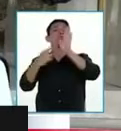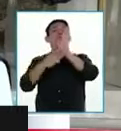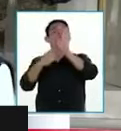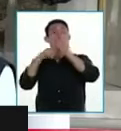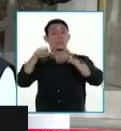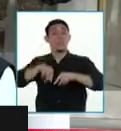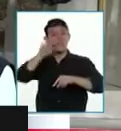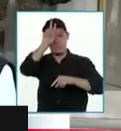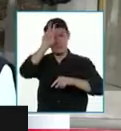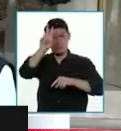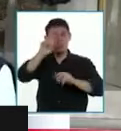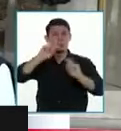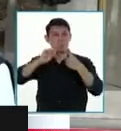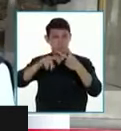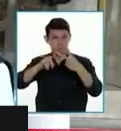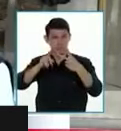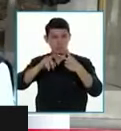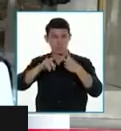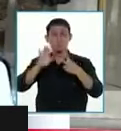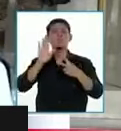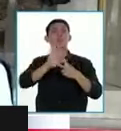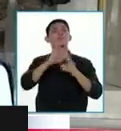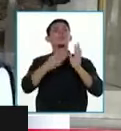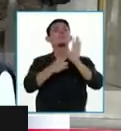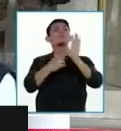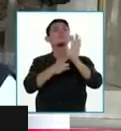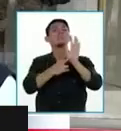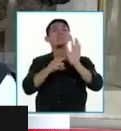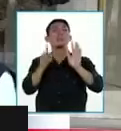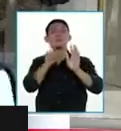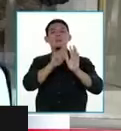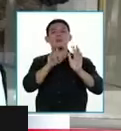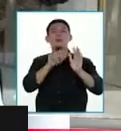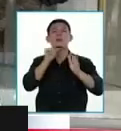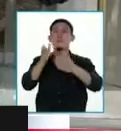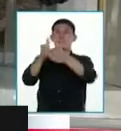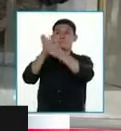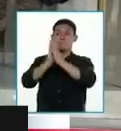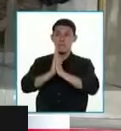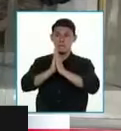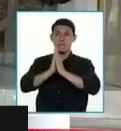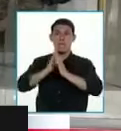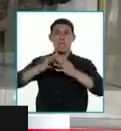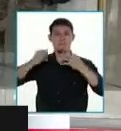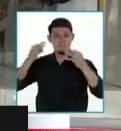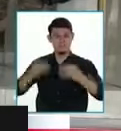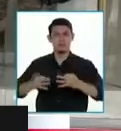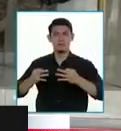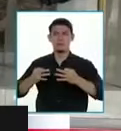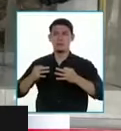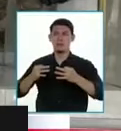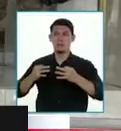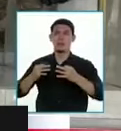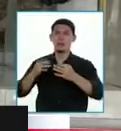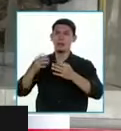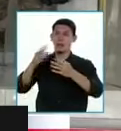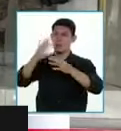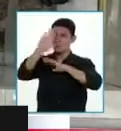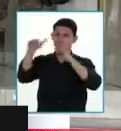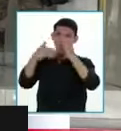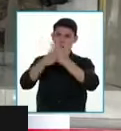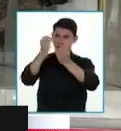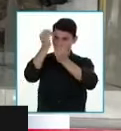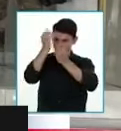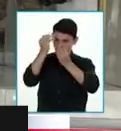en el Perú. En segundo lugar, su representante no pone un pedido formal entregando toda la